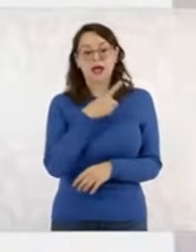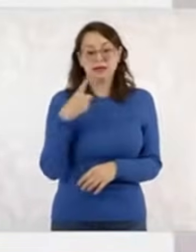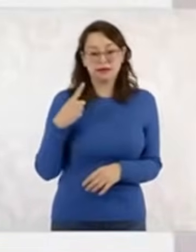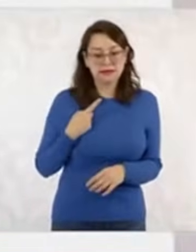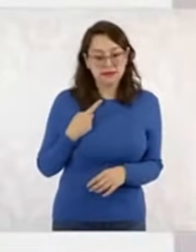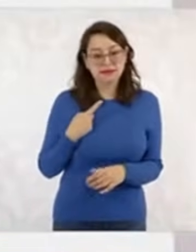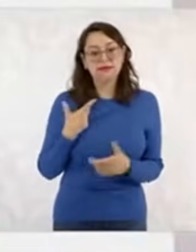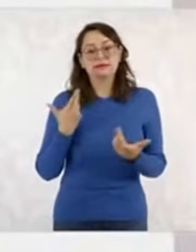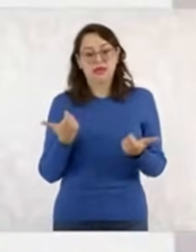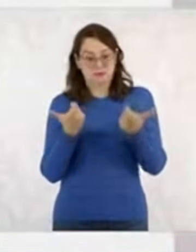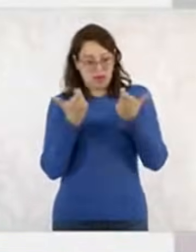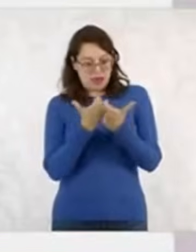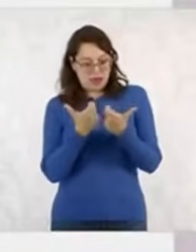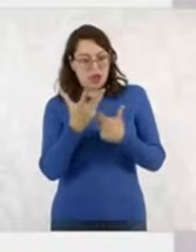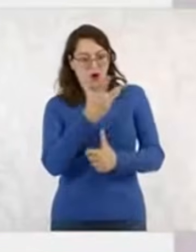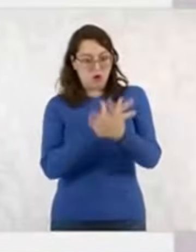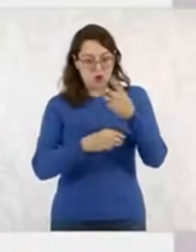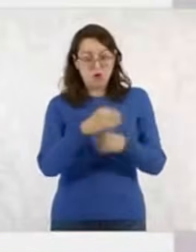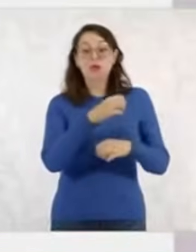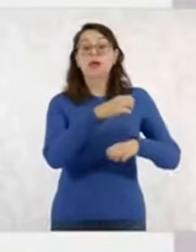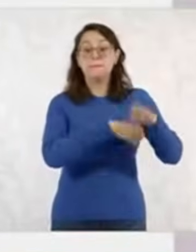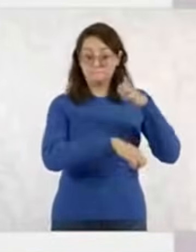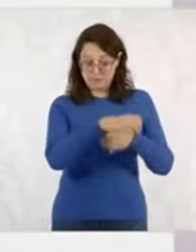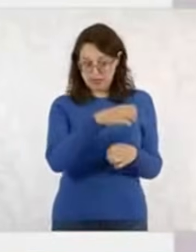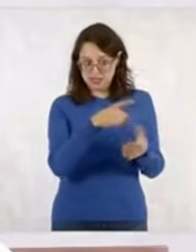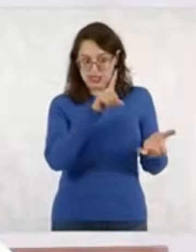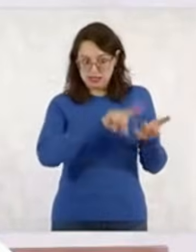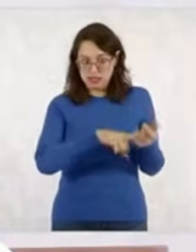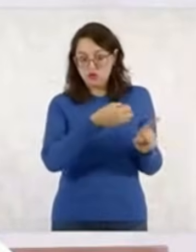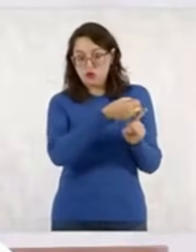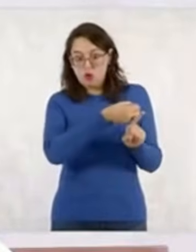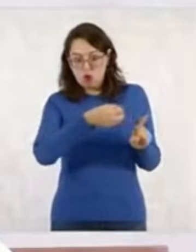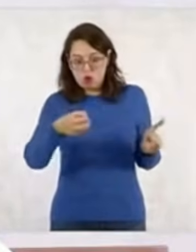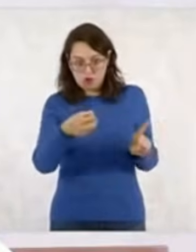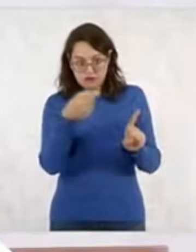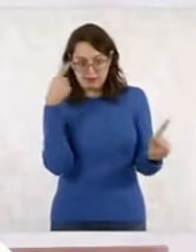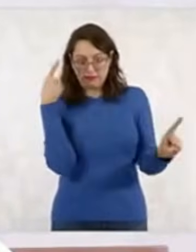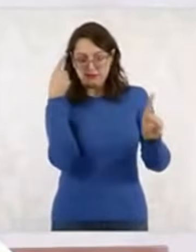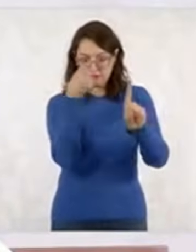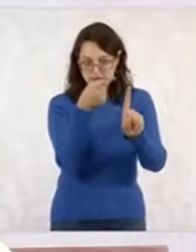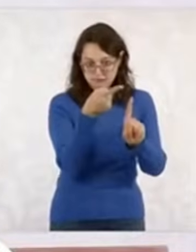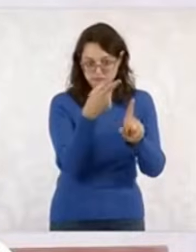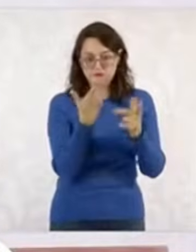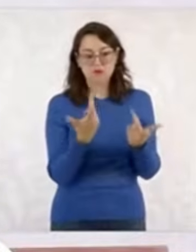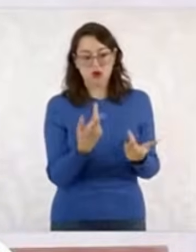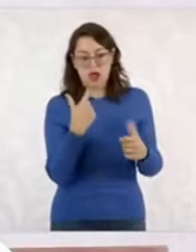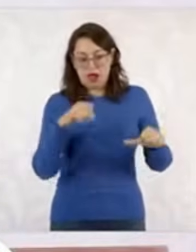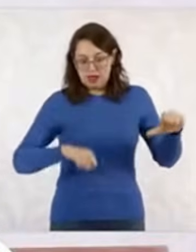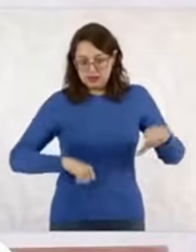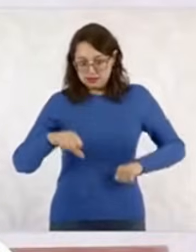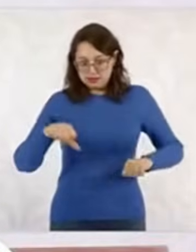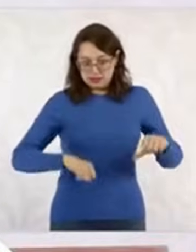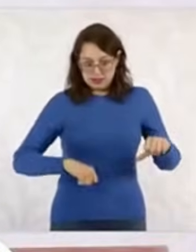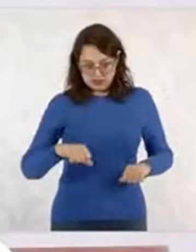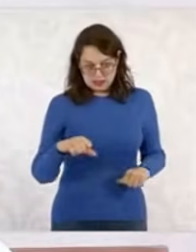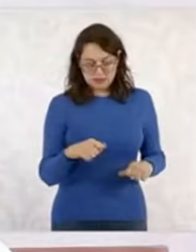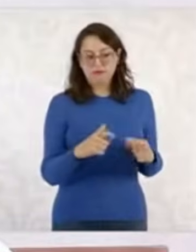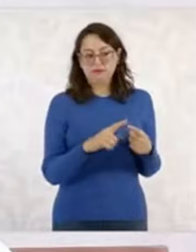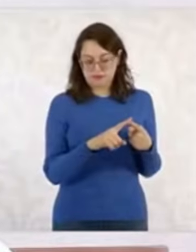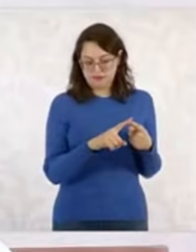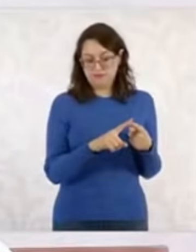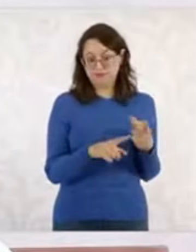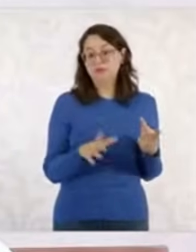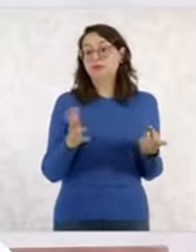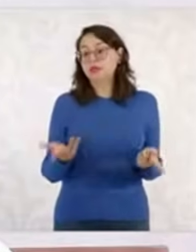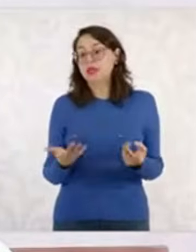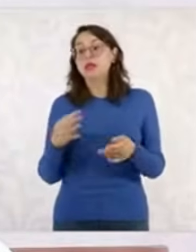capacidades económicas de las empresas, su estructura, orientación y ramo de actividad y la necesaria revisión de